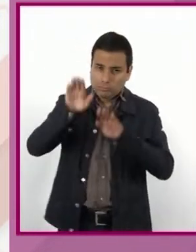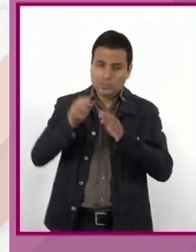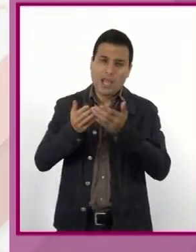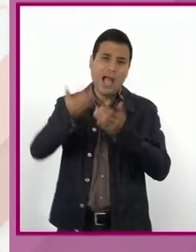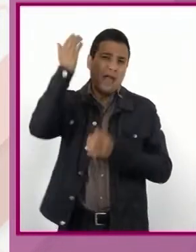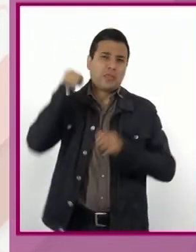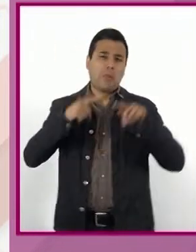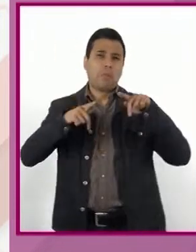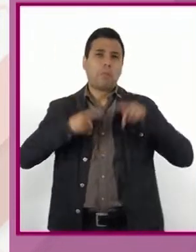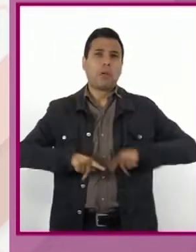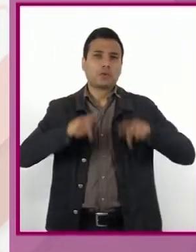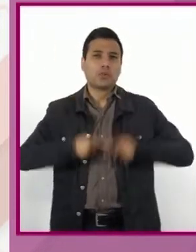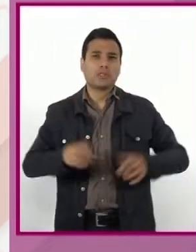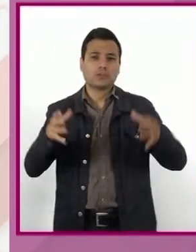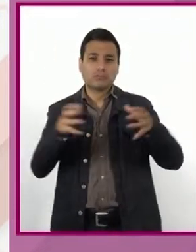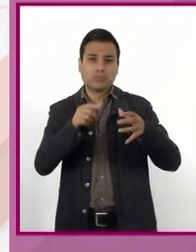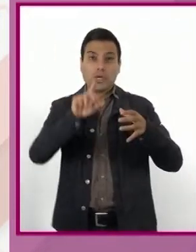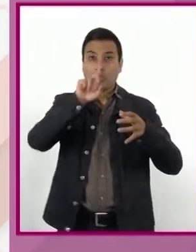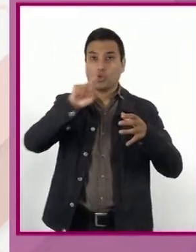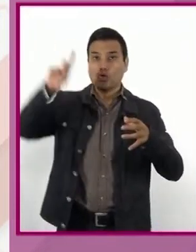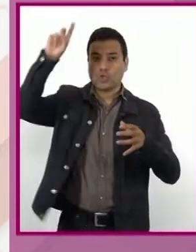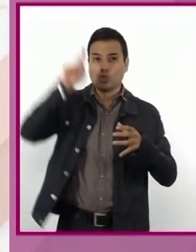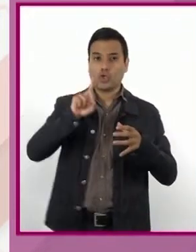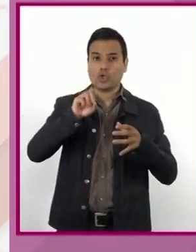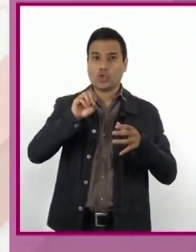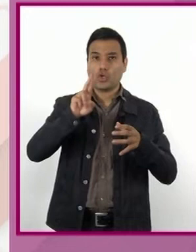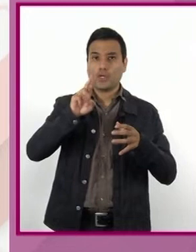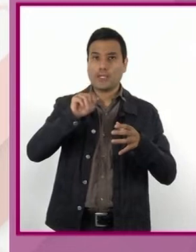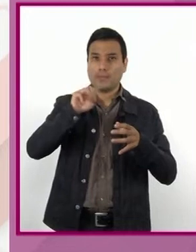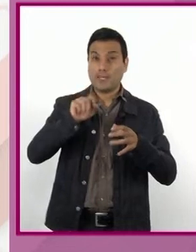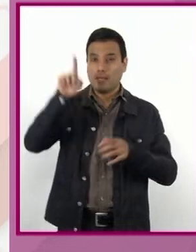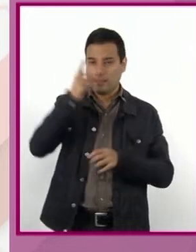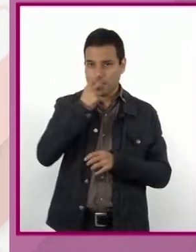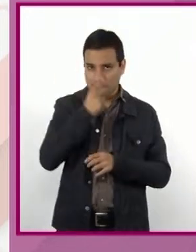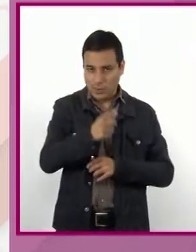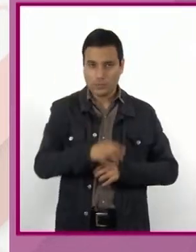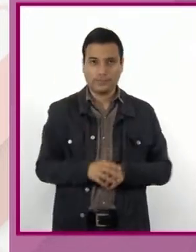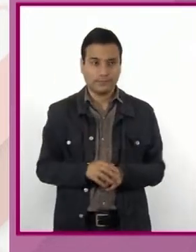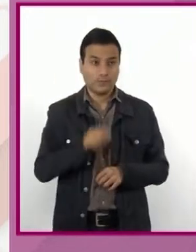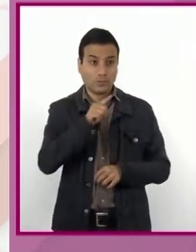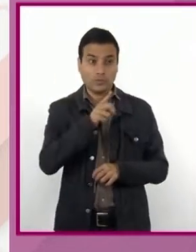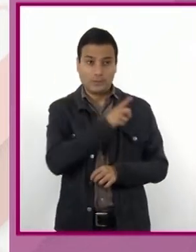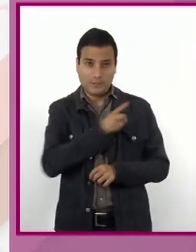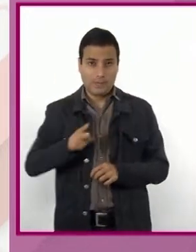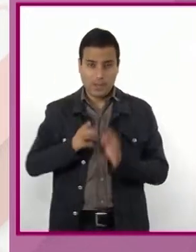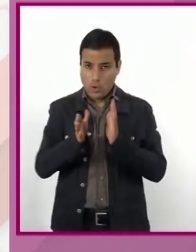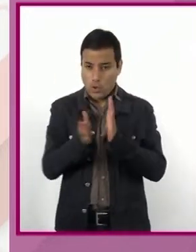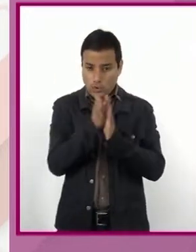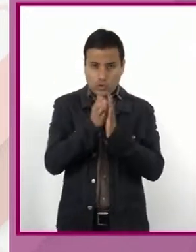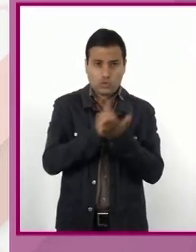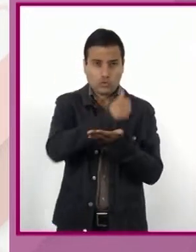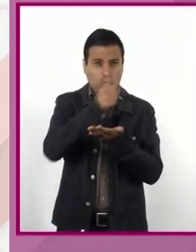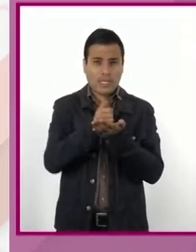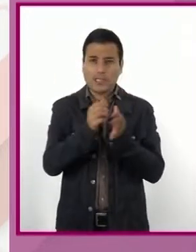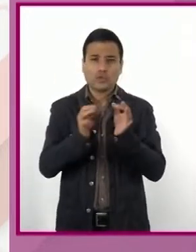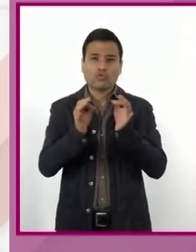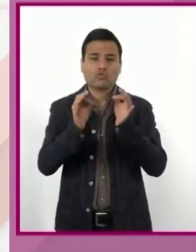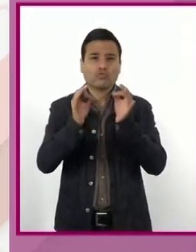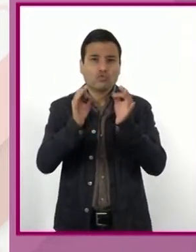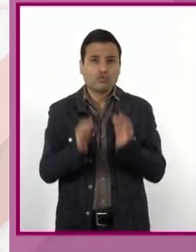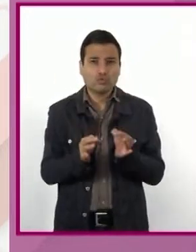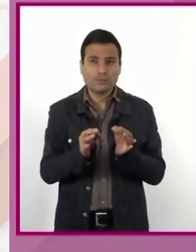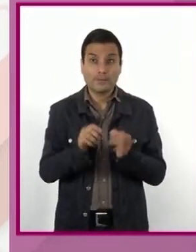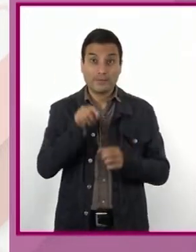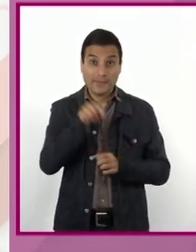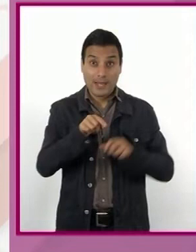cultos recibió una visión del gran dios Dorime, quien les dijo que tenían que construir una ciudad en un lugar donde solo